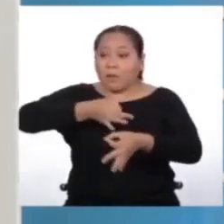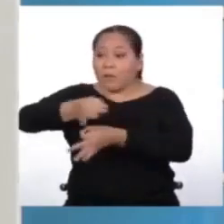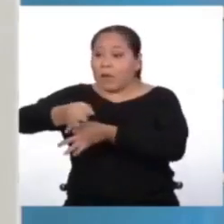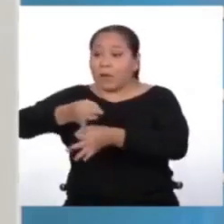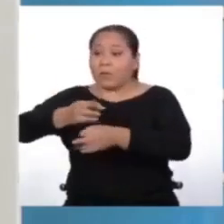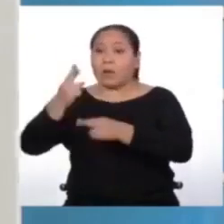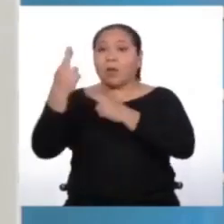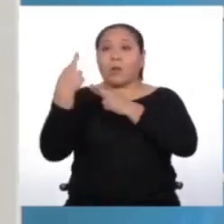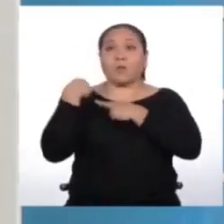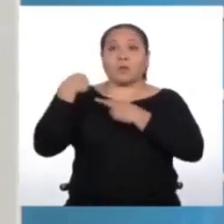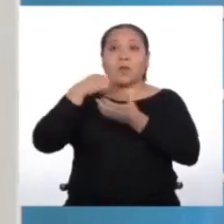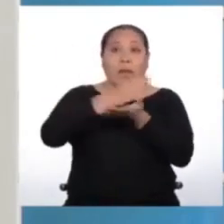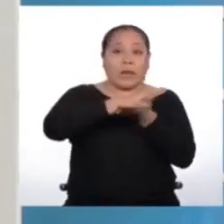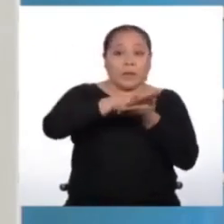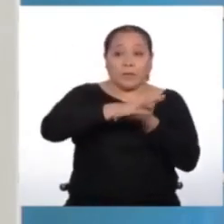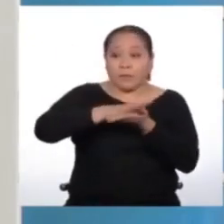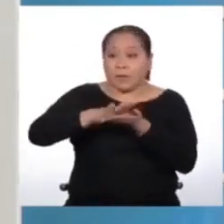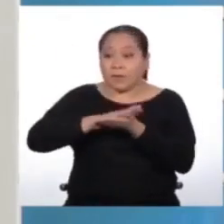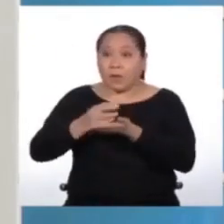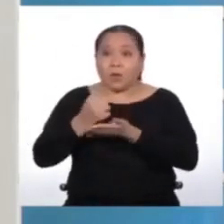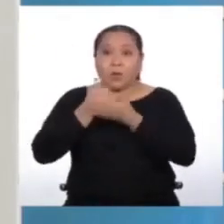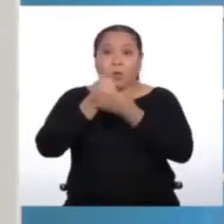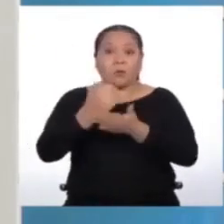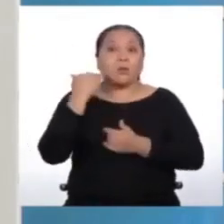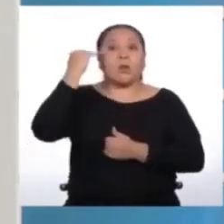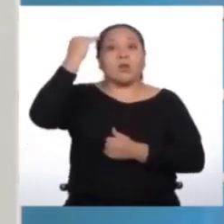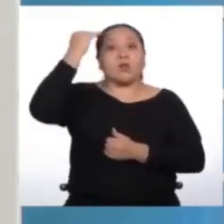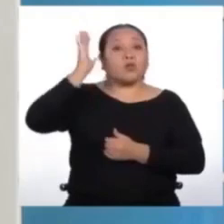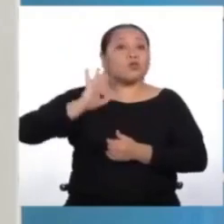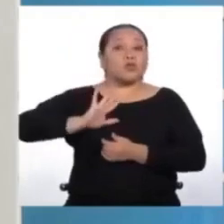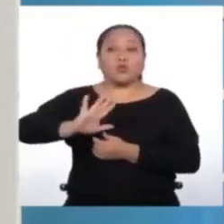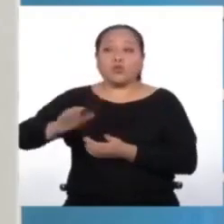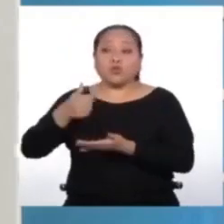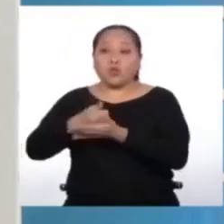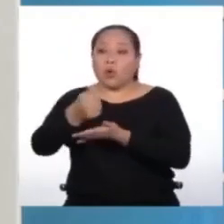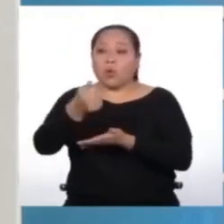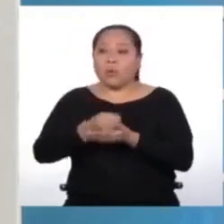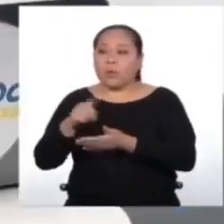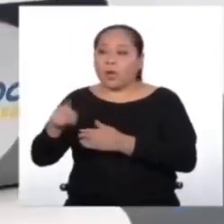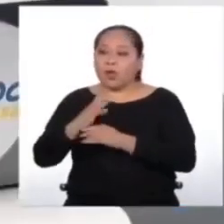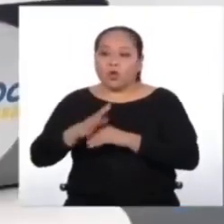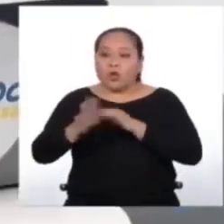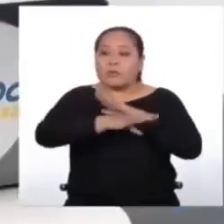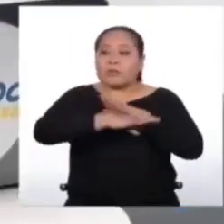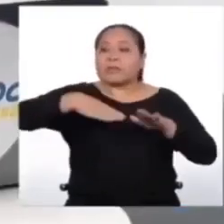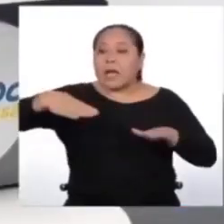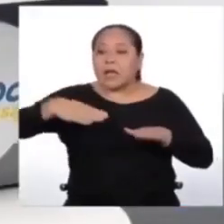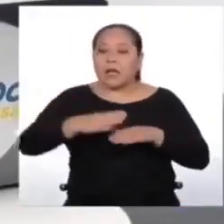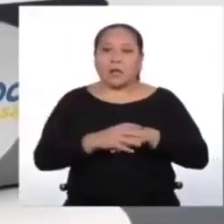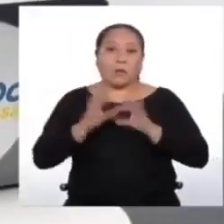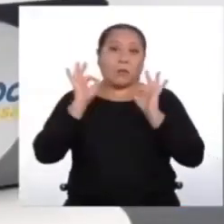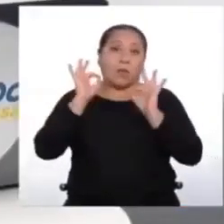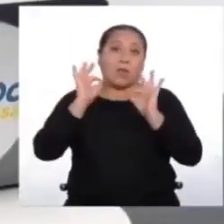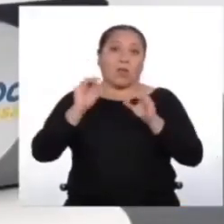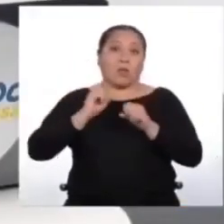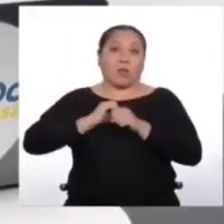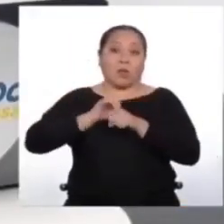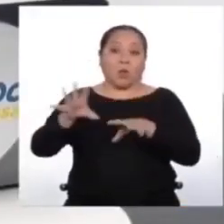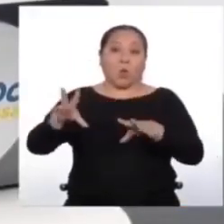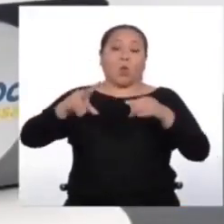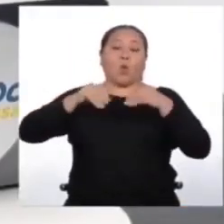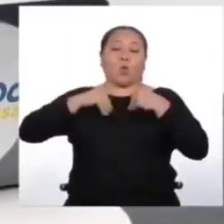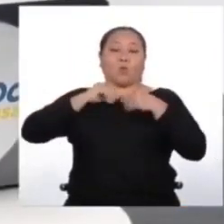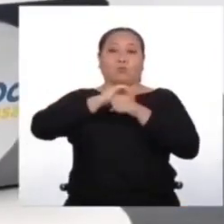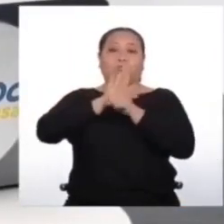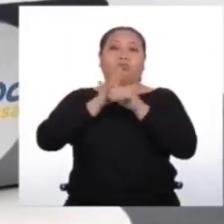responsabilidad de limpieza y ayudamos a las personas mayores con sus compras para que no se expongan al virus en la calle. Profe, este ejercicio me ha hecho